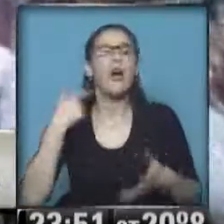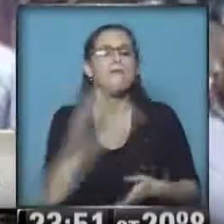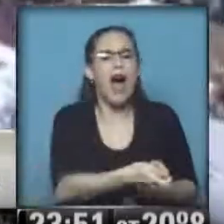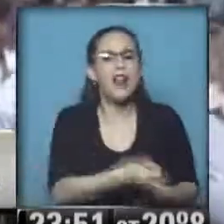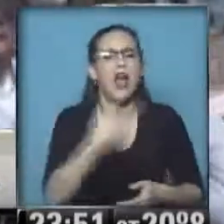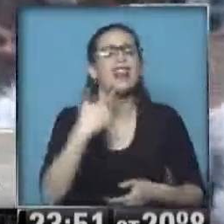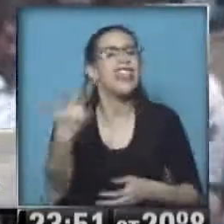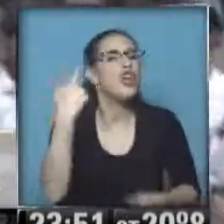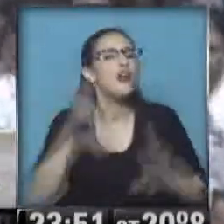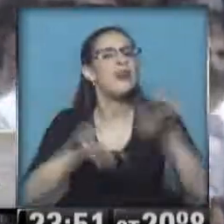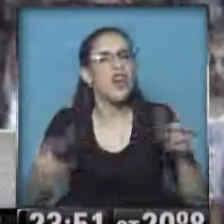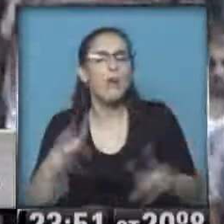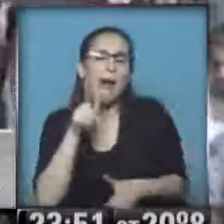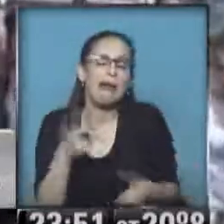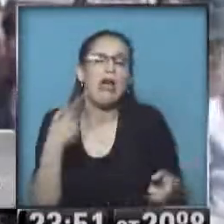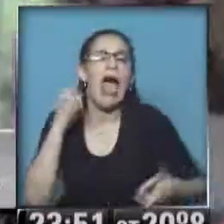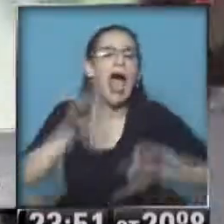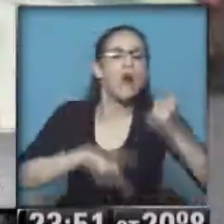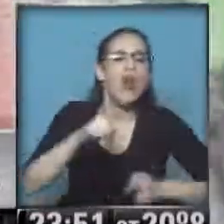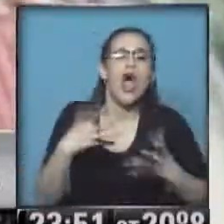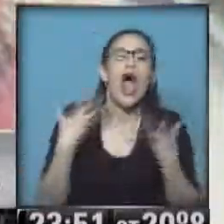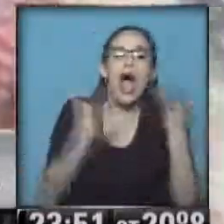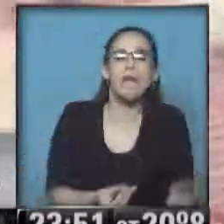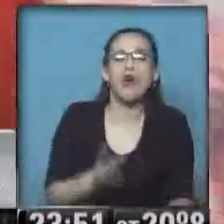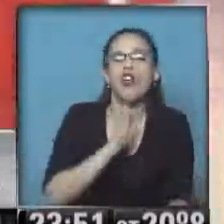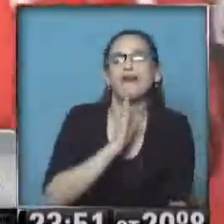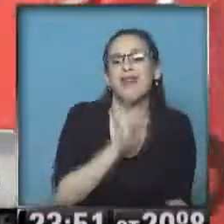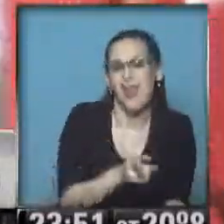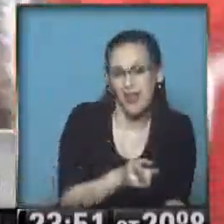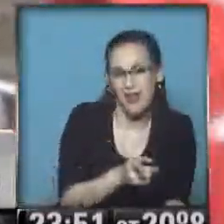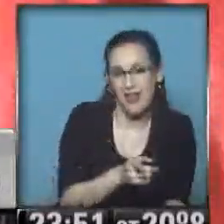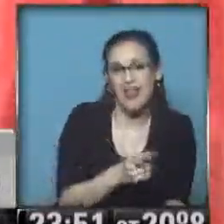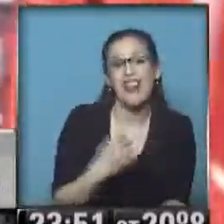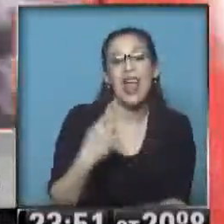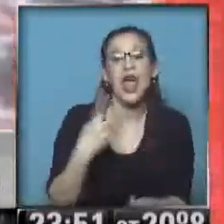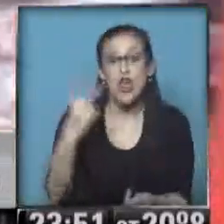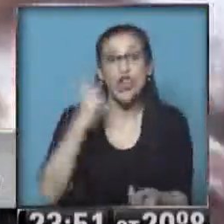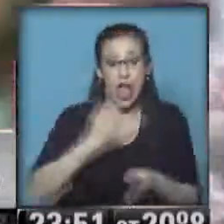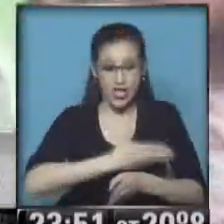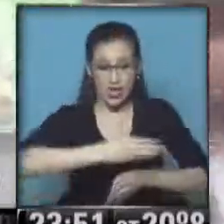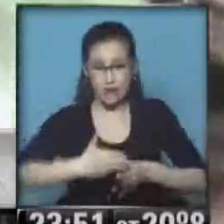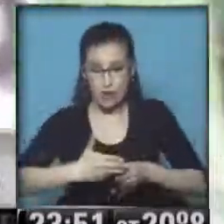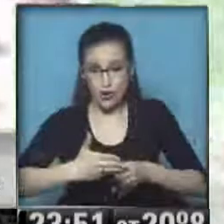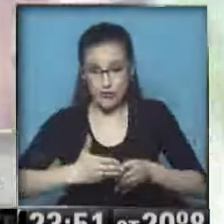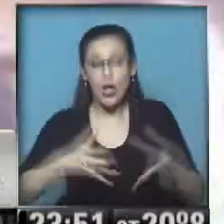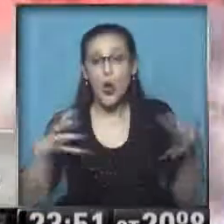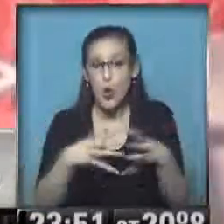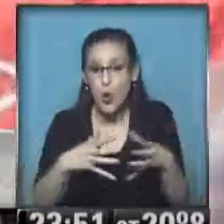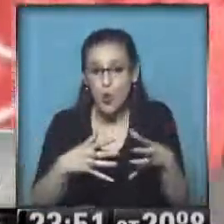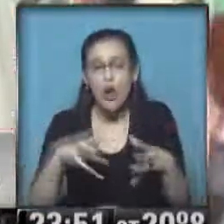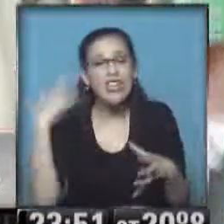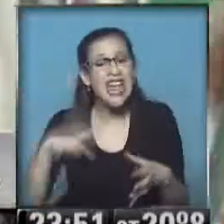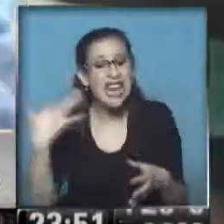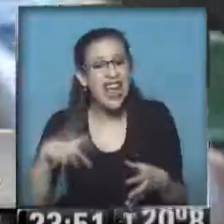Israel, apenas 48 horas después de que información de la inteligencia israelí permitiera al